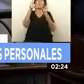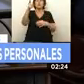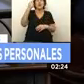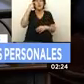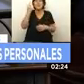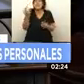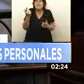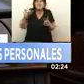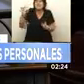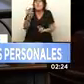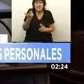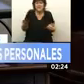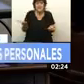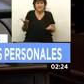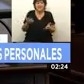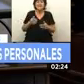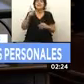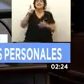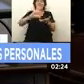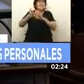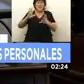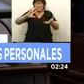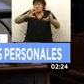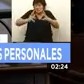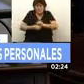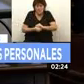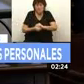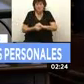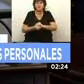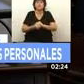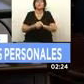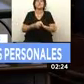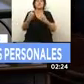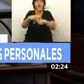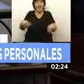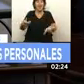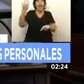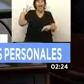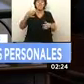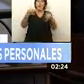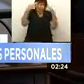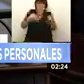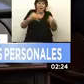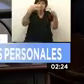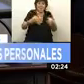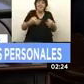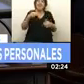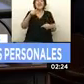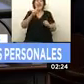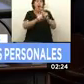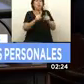existe y que se han destruido las cosas que estaban bien hechas y no han podido corregir las que